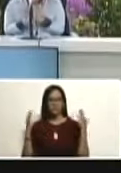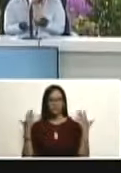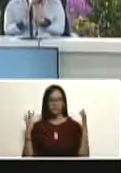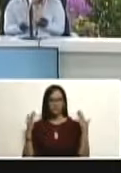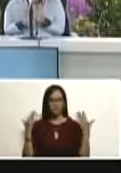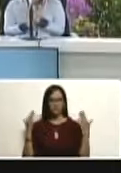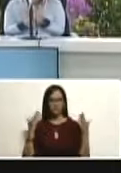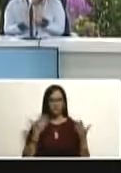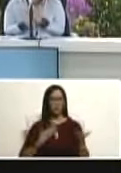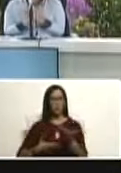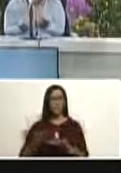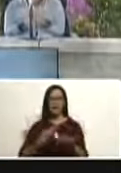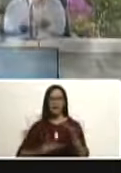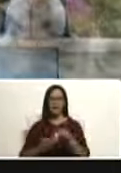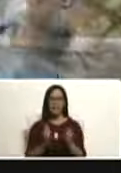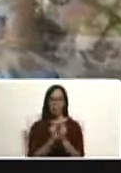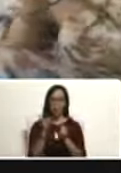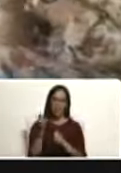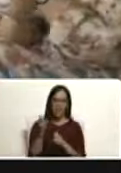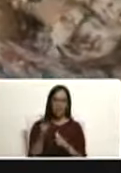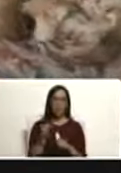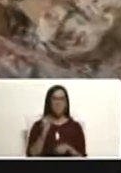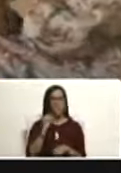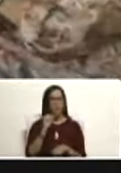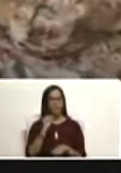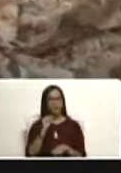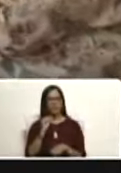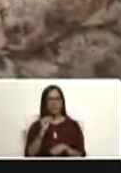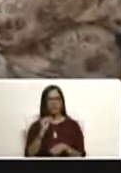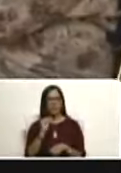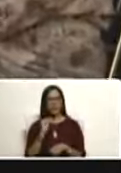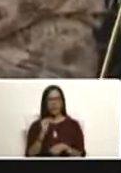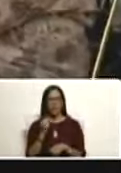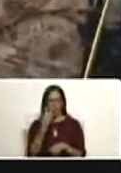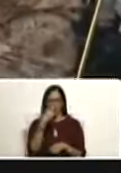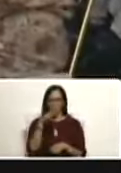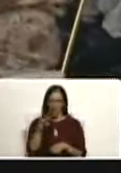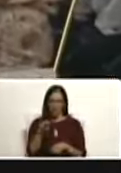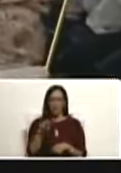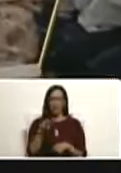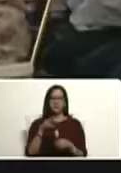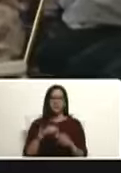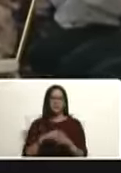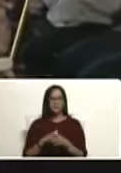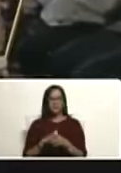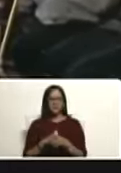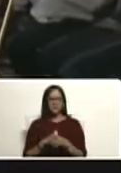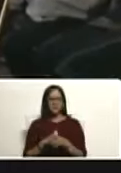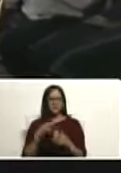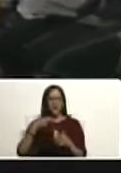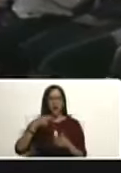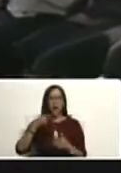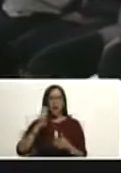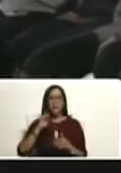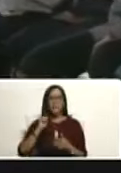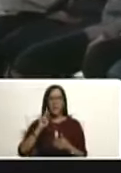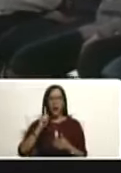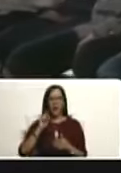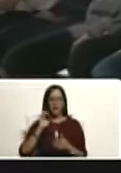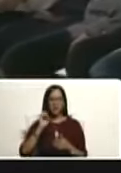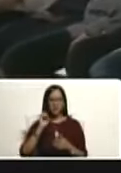Compartí con él momentos. Y cuando veo a Humberto Fernández